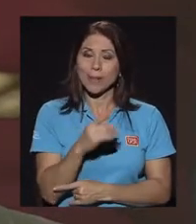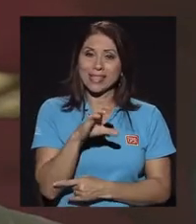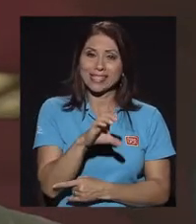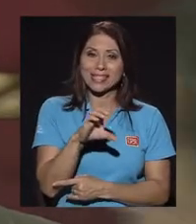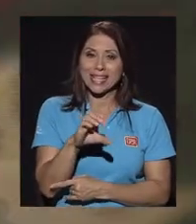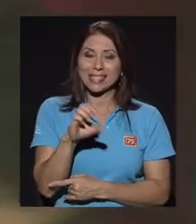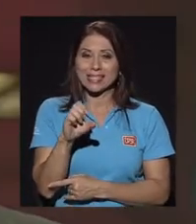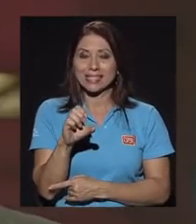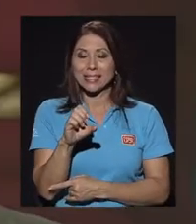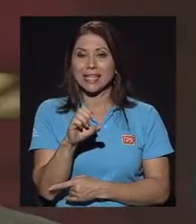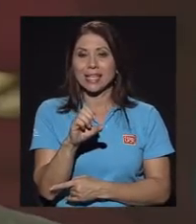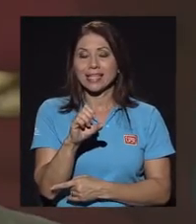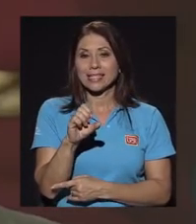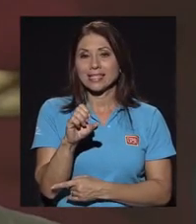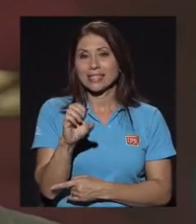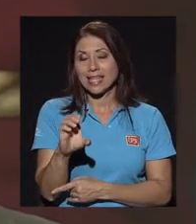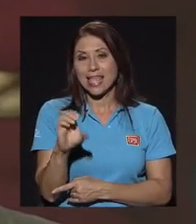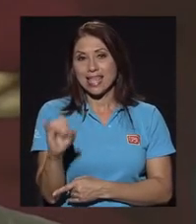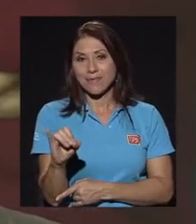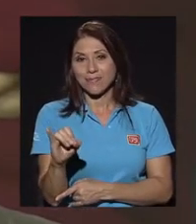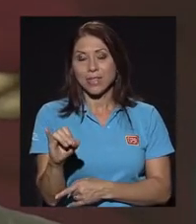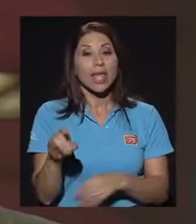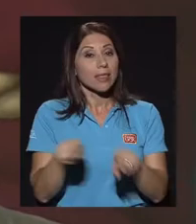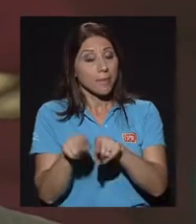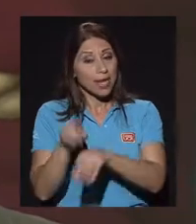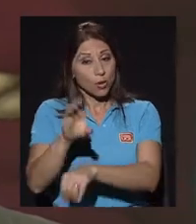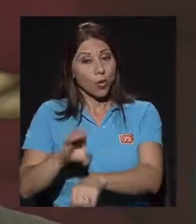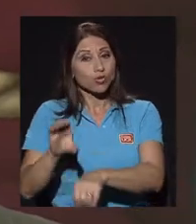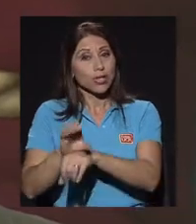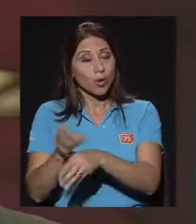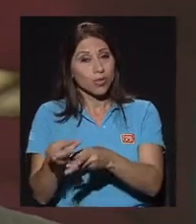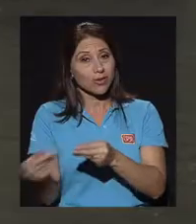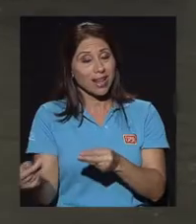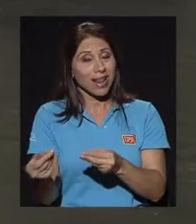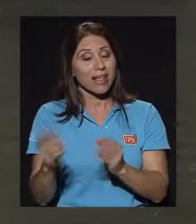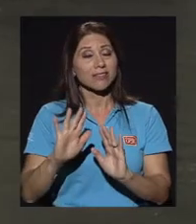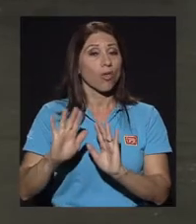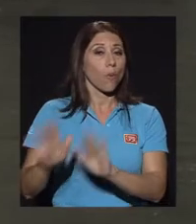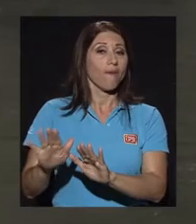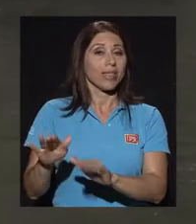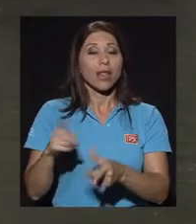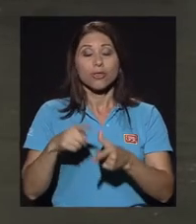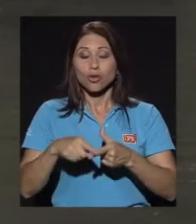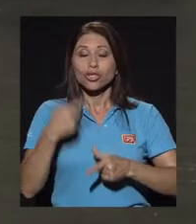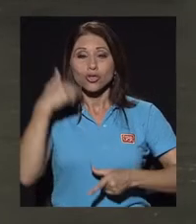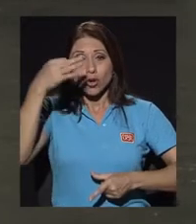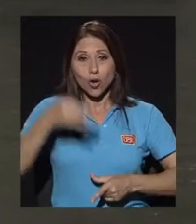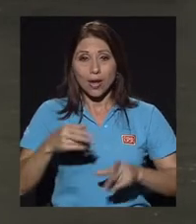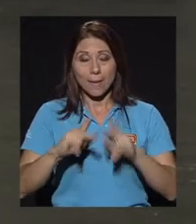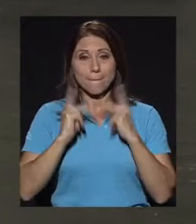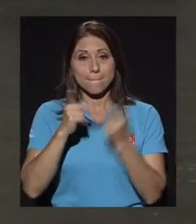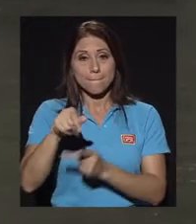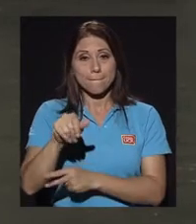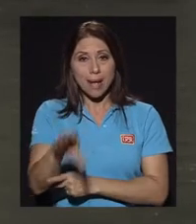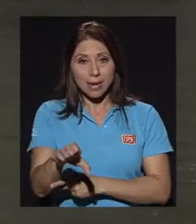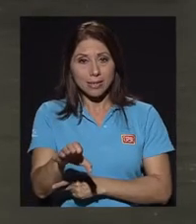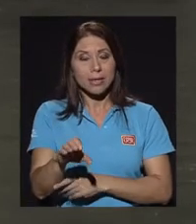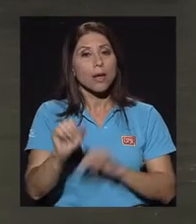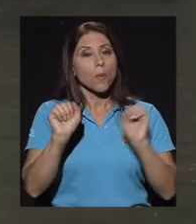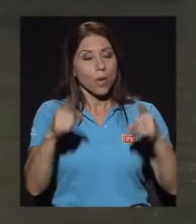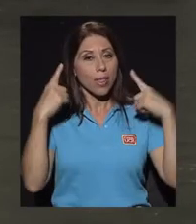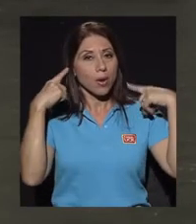sino el Consejo Territorial ha sido abandonado. Entonces yo creo que ese definitivamente va a ser una bandera en una alcaldía del Partido de Acción